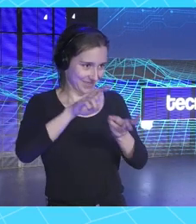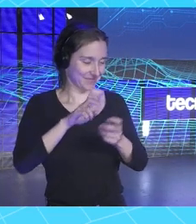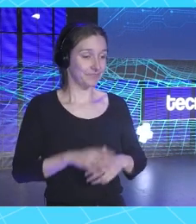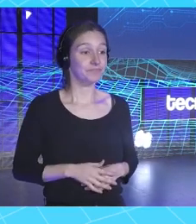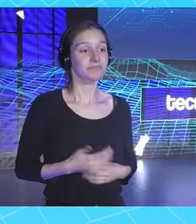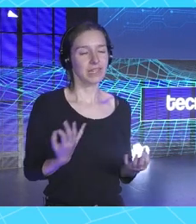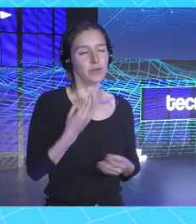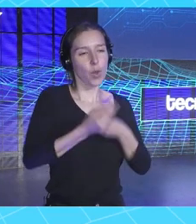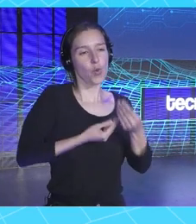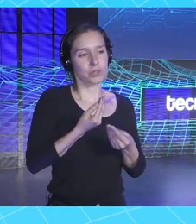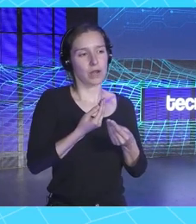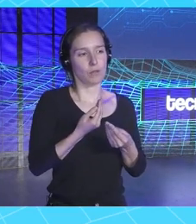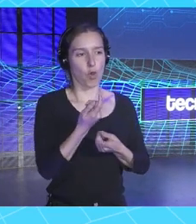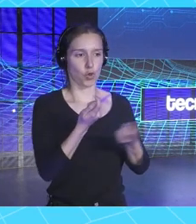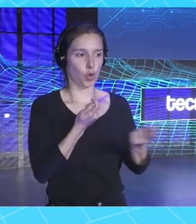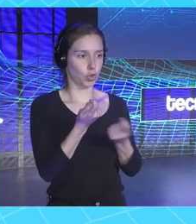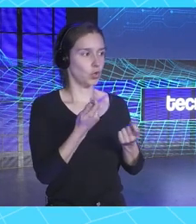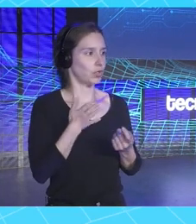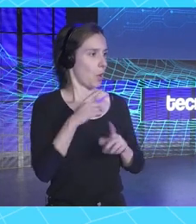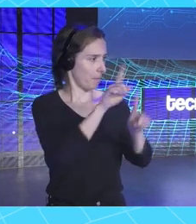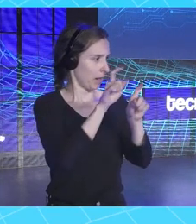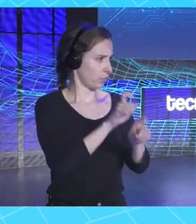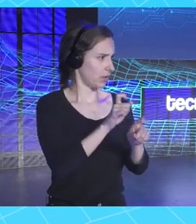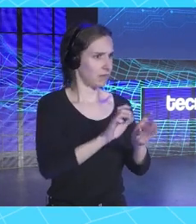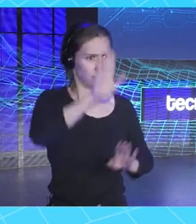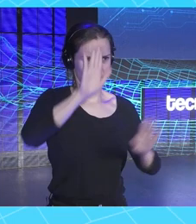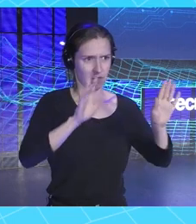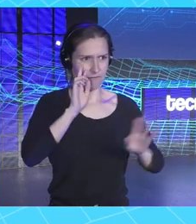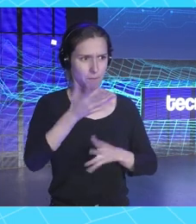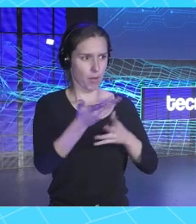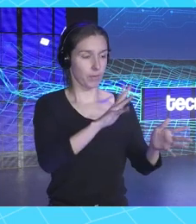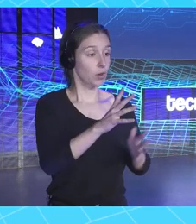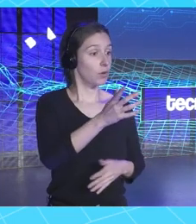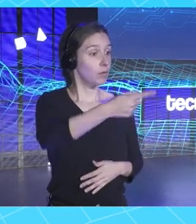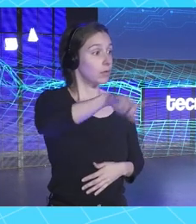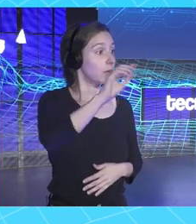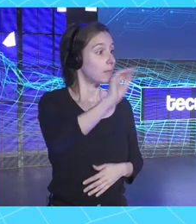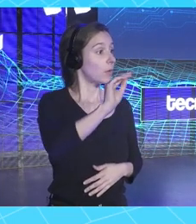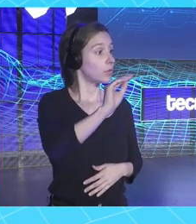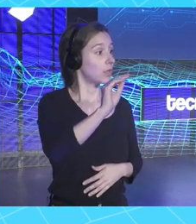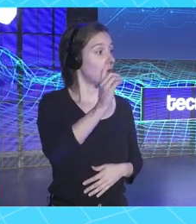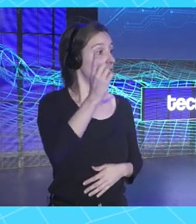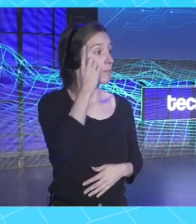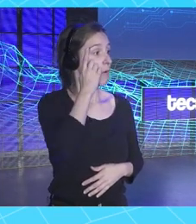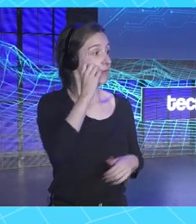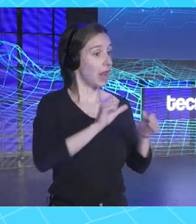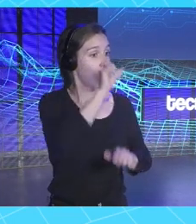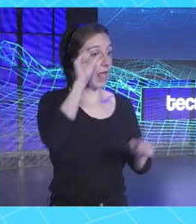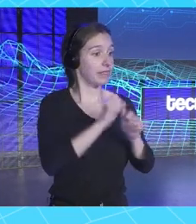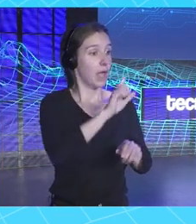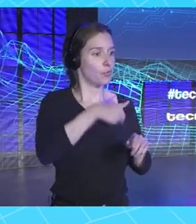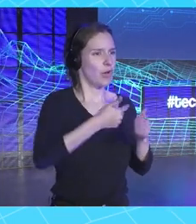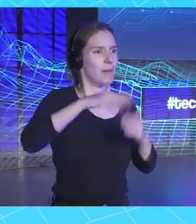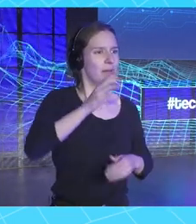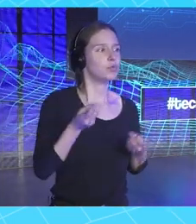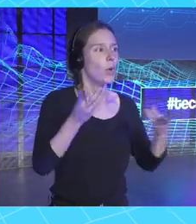hecho voy a hacer una pregunta levantar las manos creo que os veo más o menos quién cree que utiliza el móvil más de una hora al día